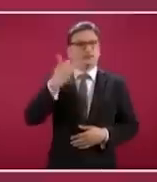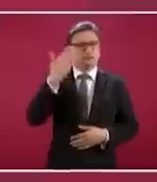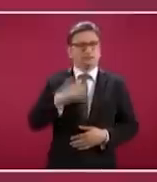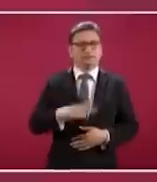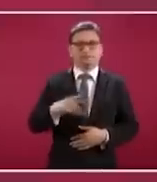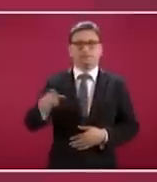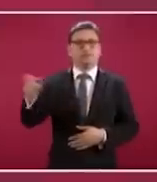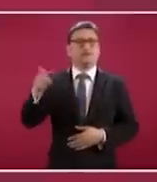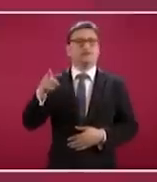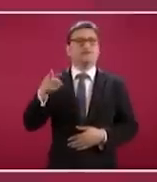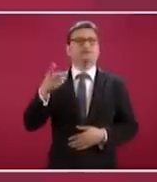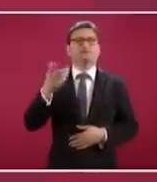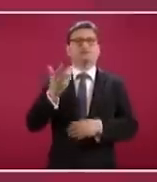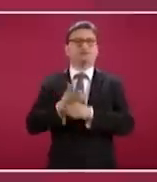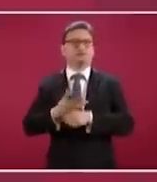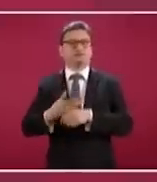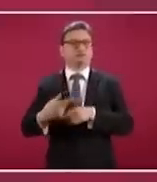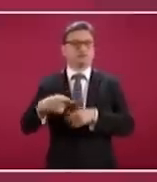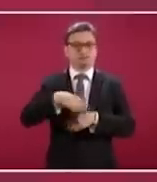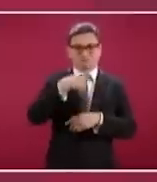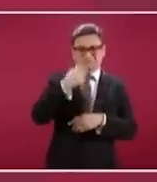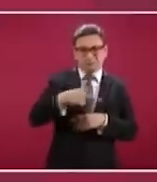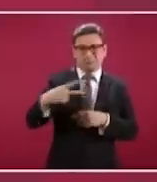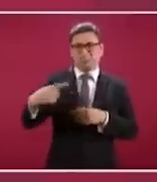a suceder nada